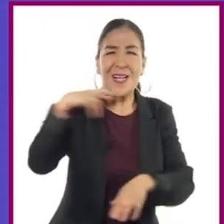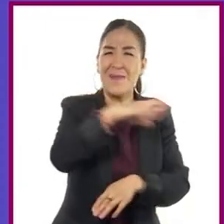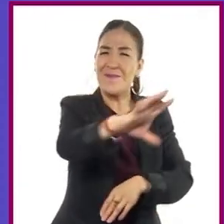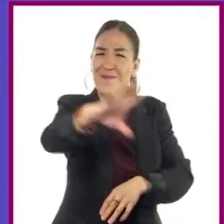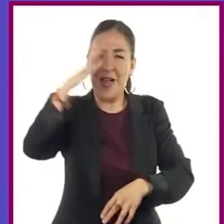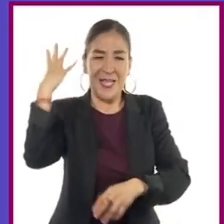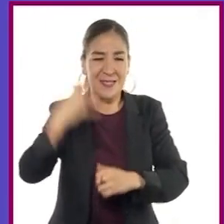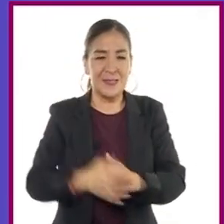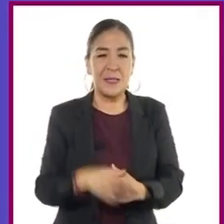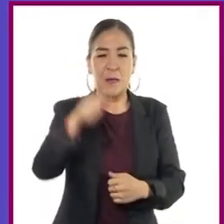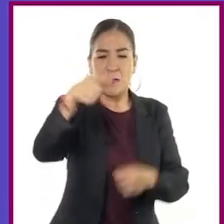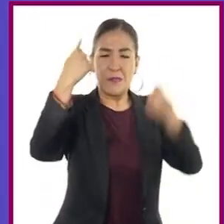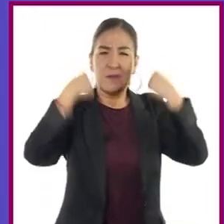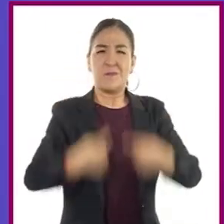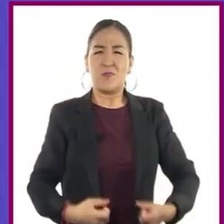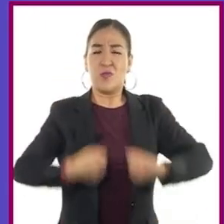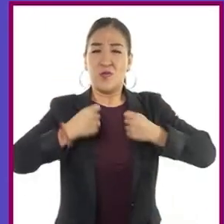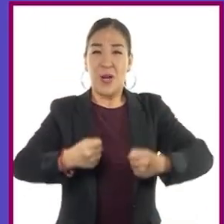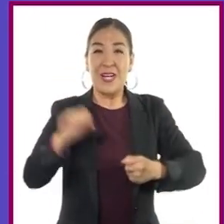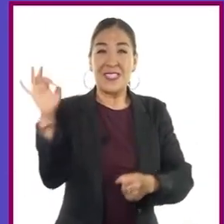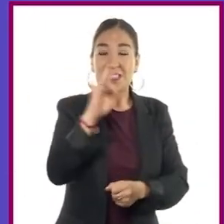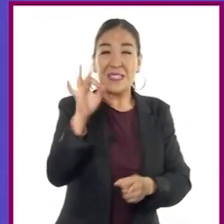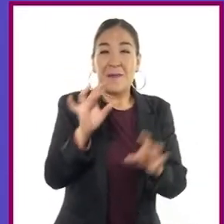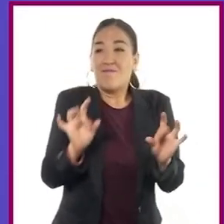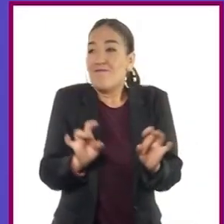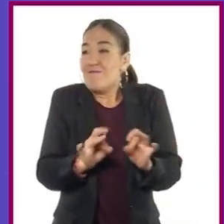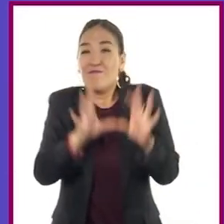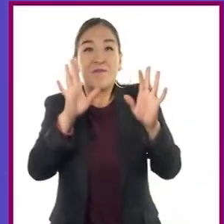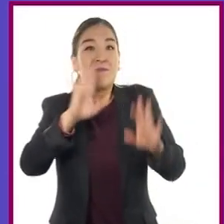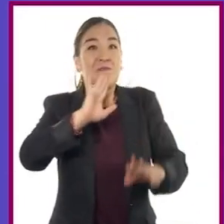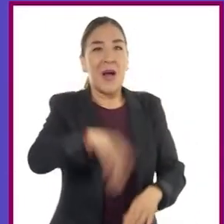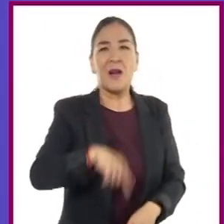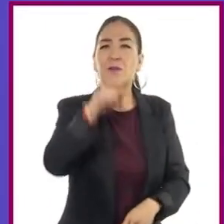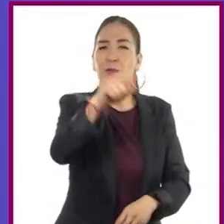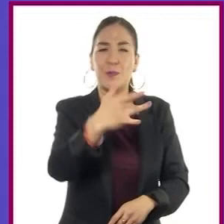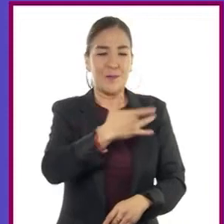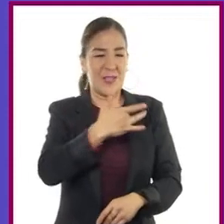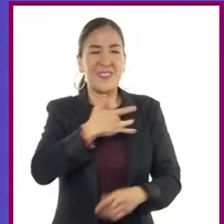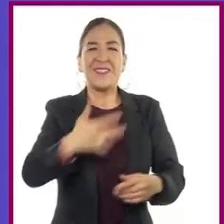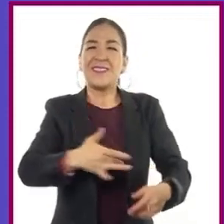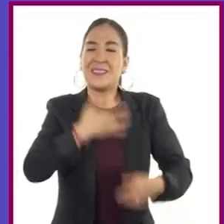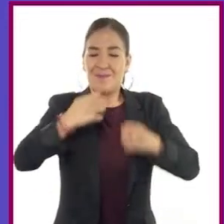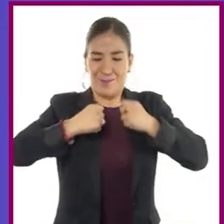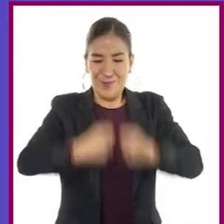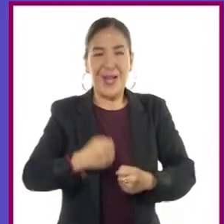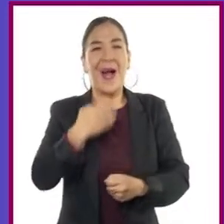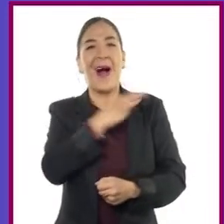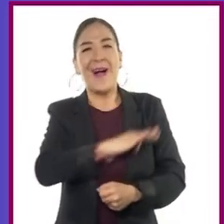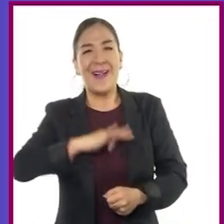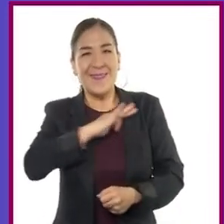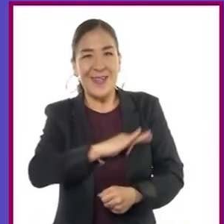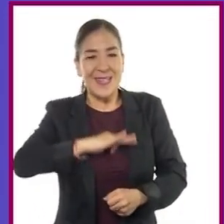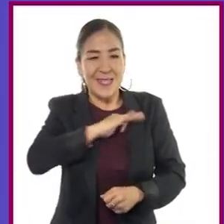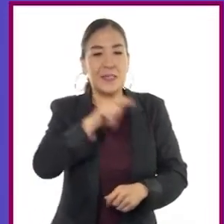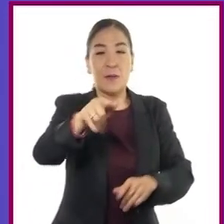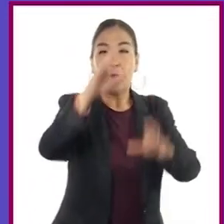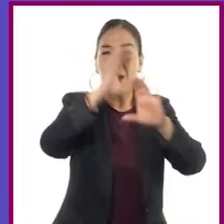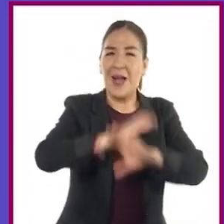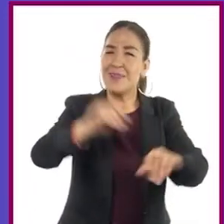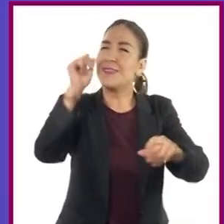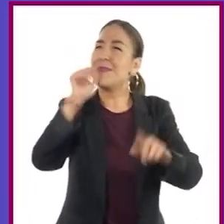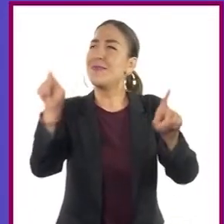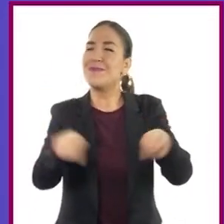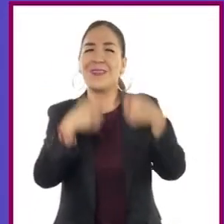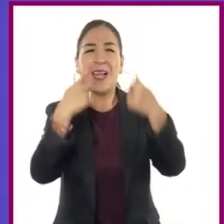fuerte base para cuando el viento cambie de golpe, que tu corazón siempre esté alegre, que tu canción sea siempre cantada,